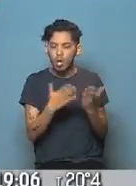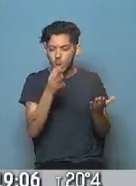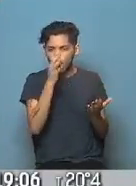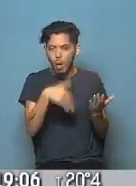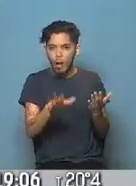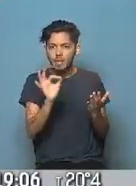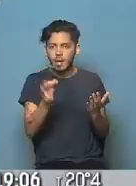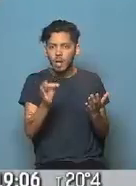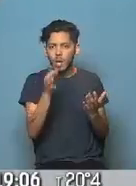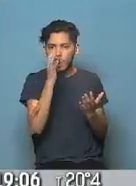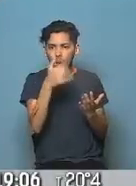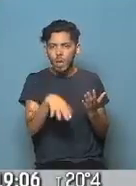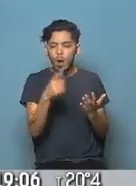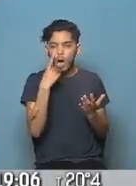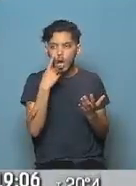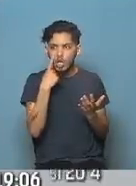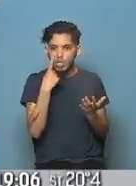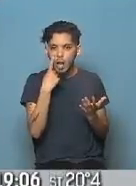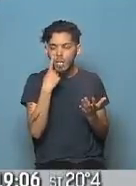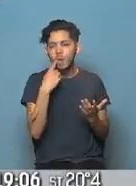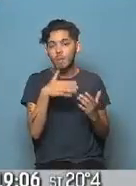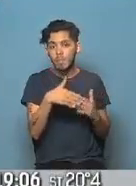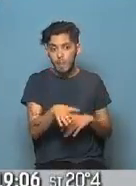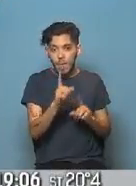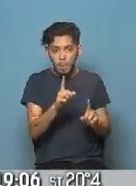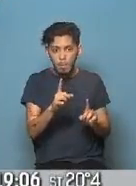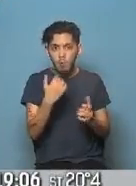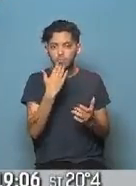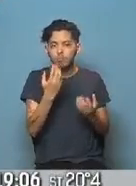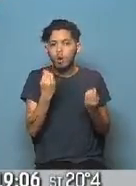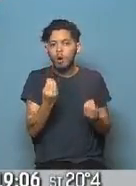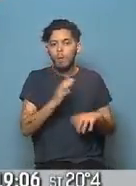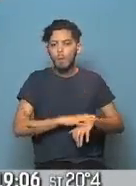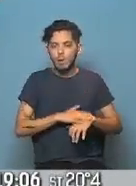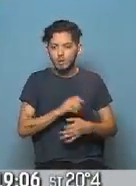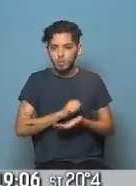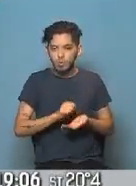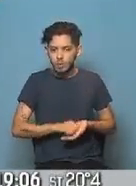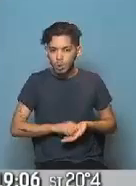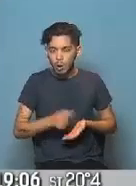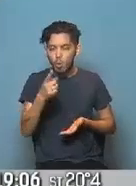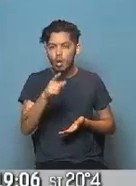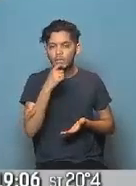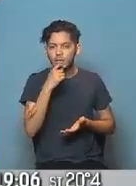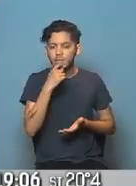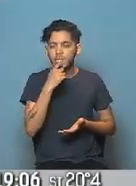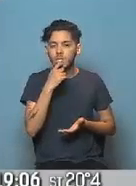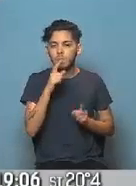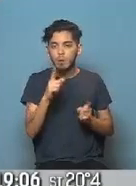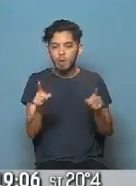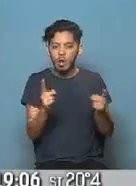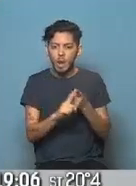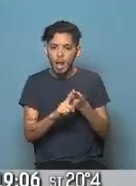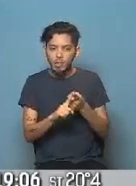saber, que nunca los vamos a conocer. Desde allí ya no sabemos en qué momento fueron escritos, cuál ha sido la